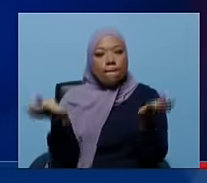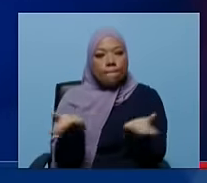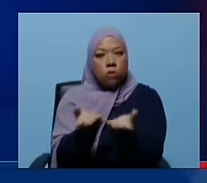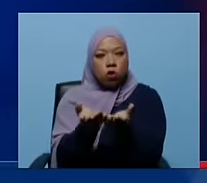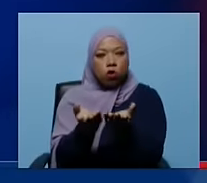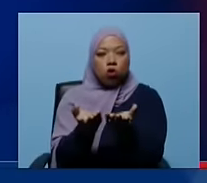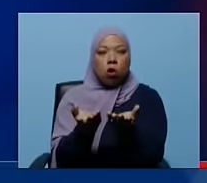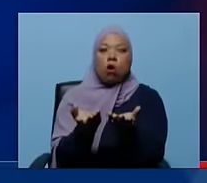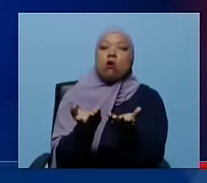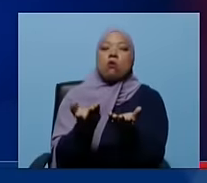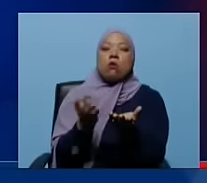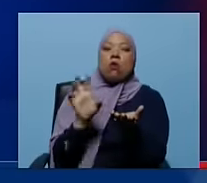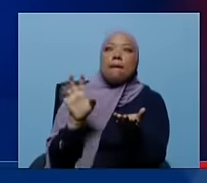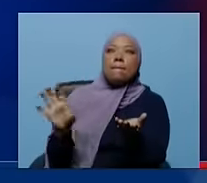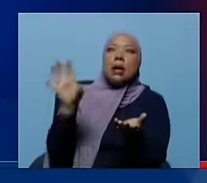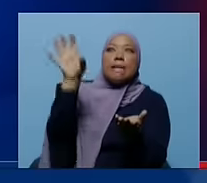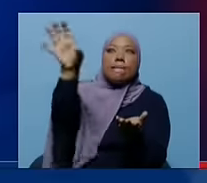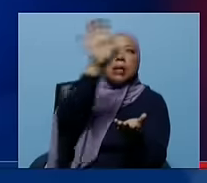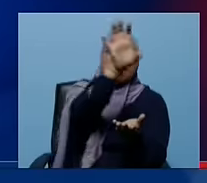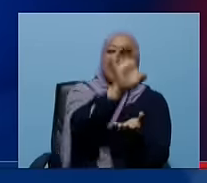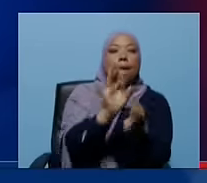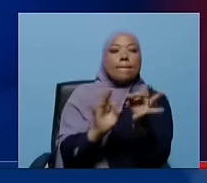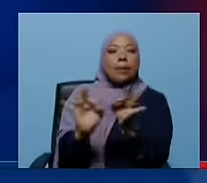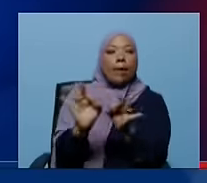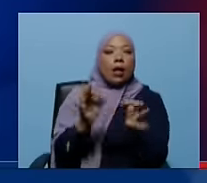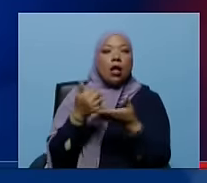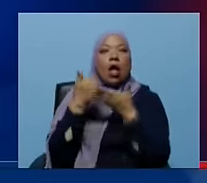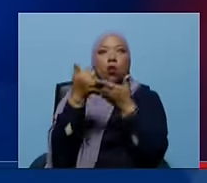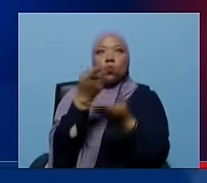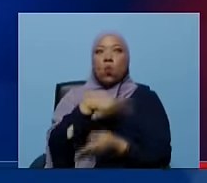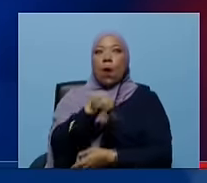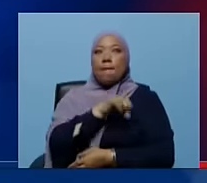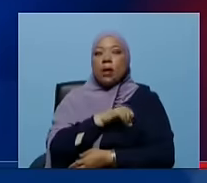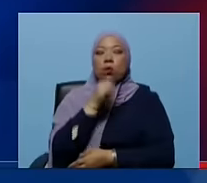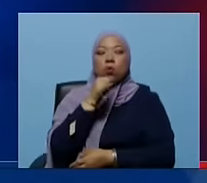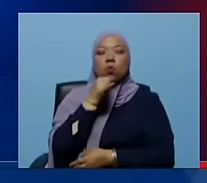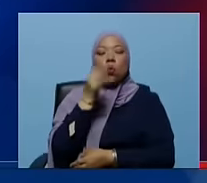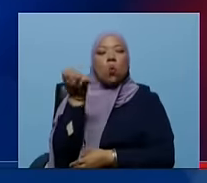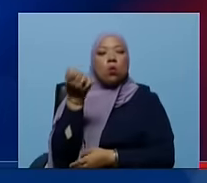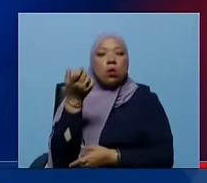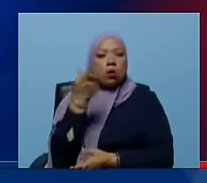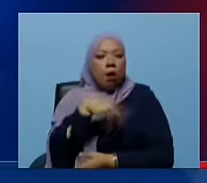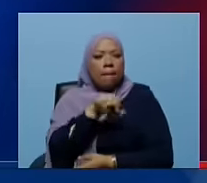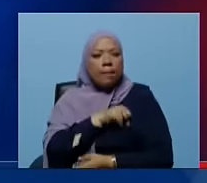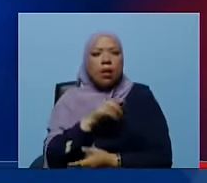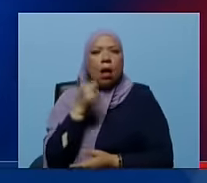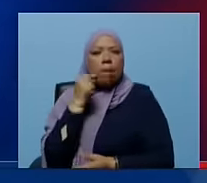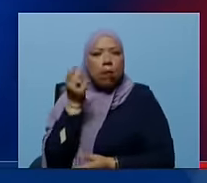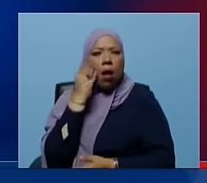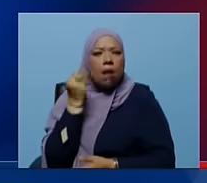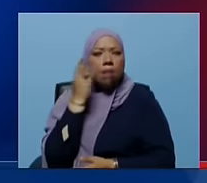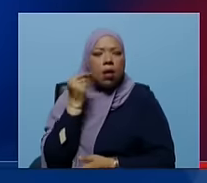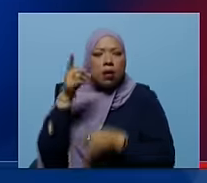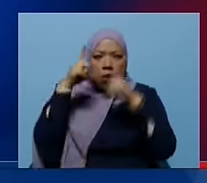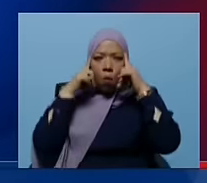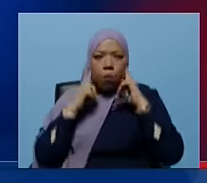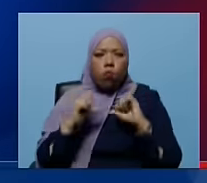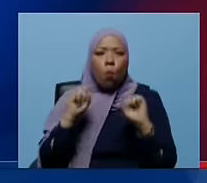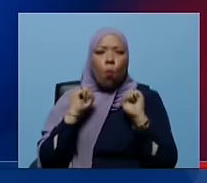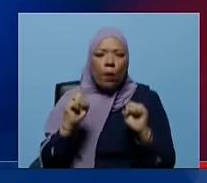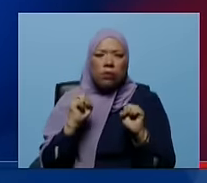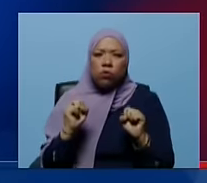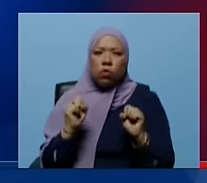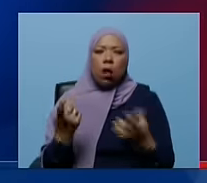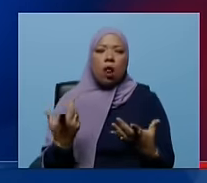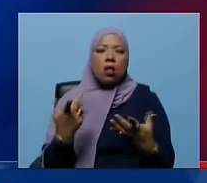y Venezuela está preparada para darle ayuda a España, a Valencia, con su experiencia profesional y con todo